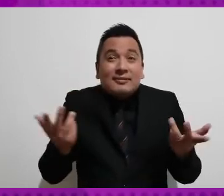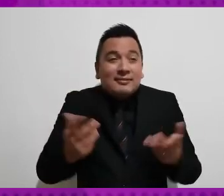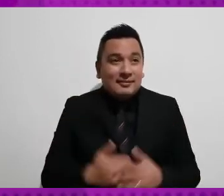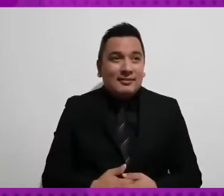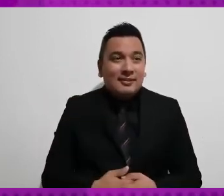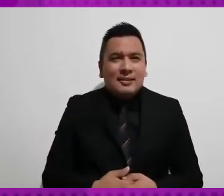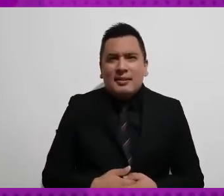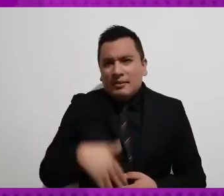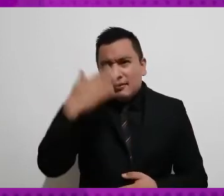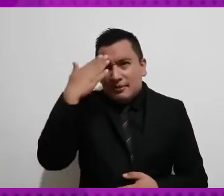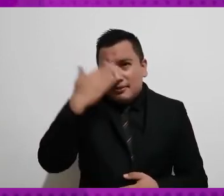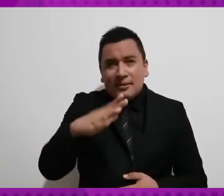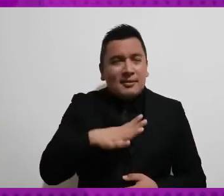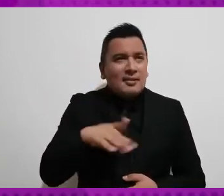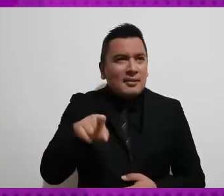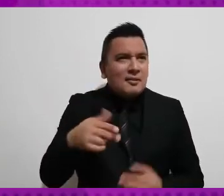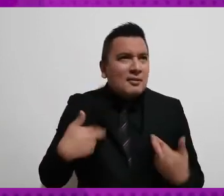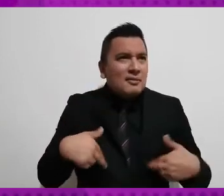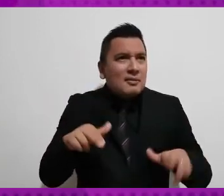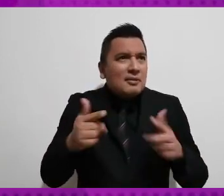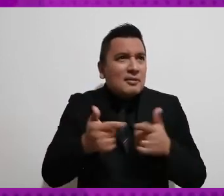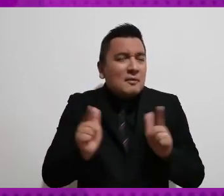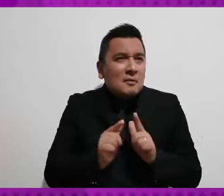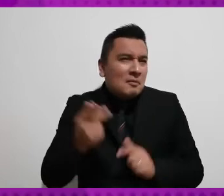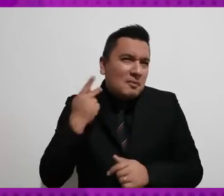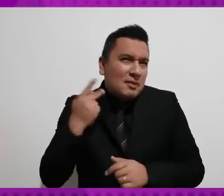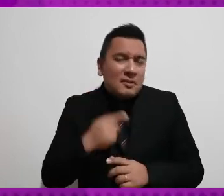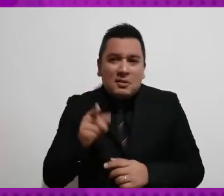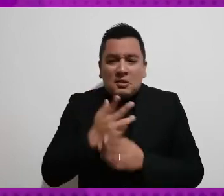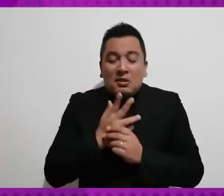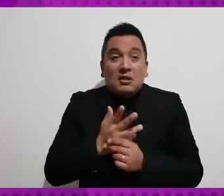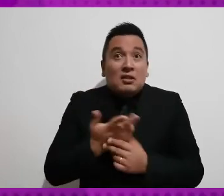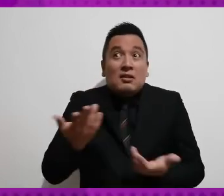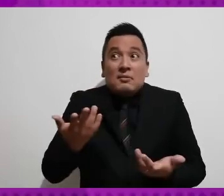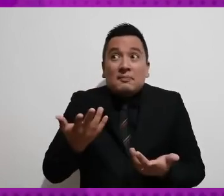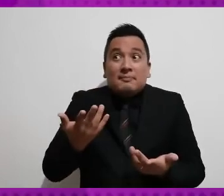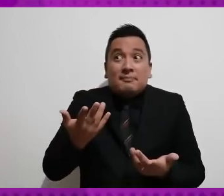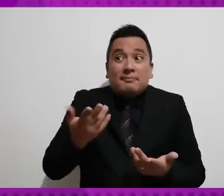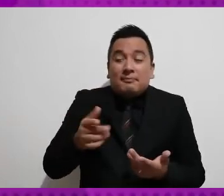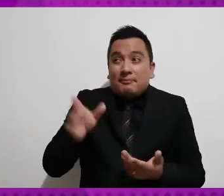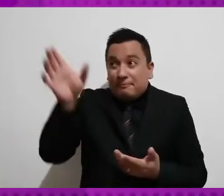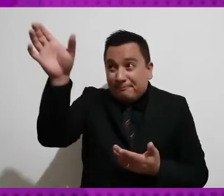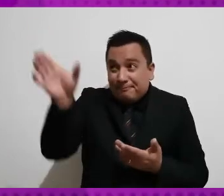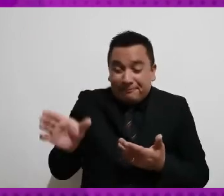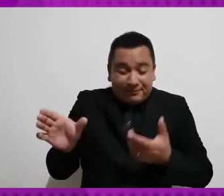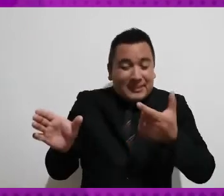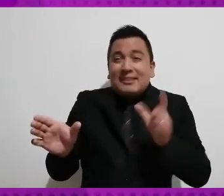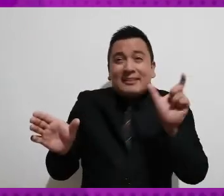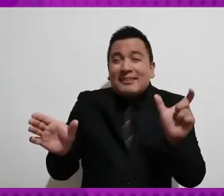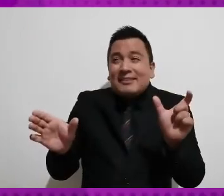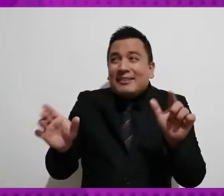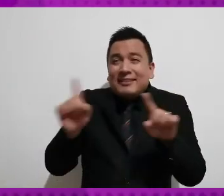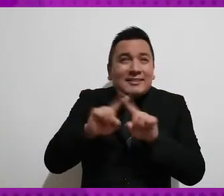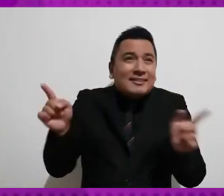representantes de partido político y nos podían decir, es que no es la misma persona, por lo tanto no puede ejercer su derecho a